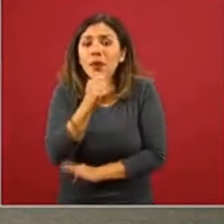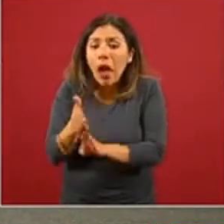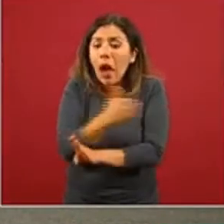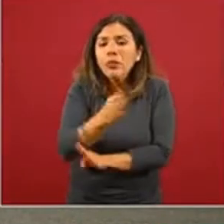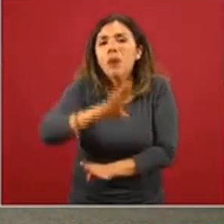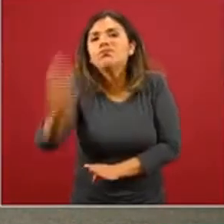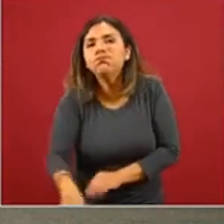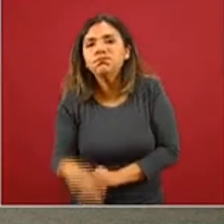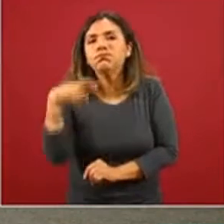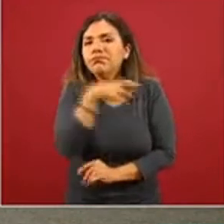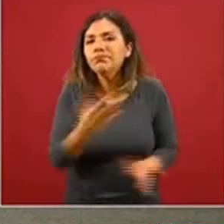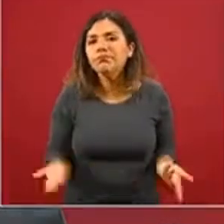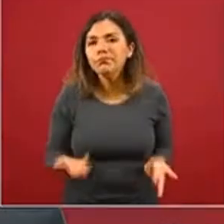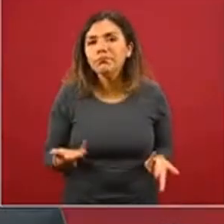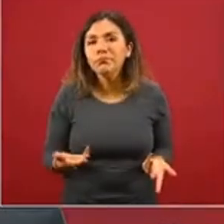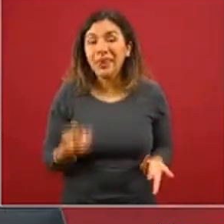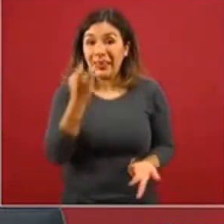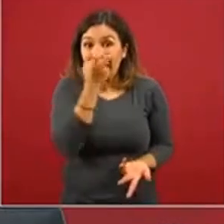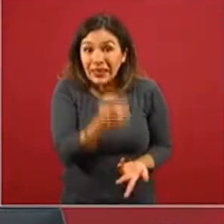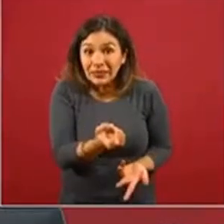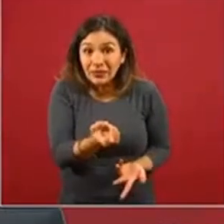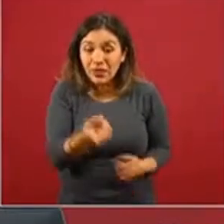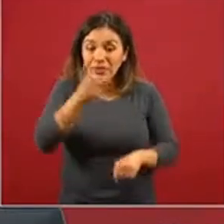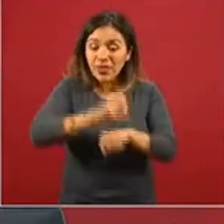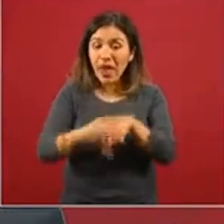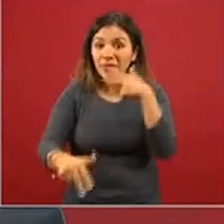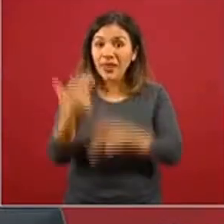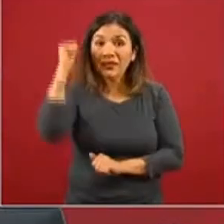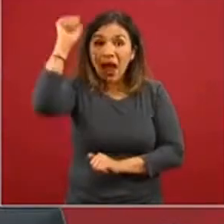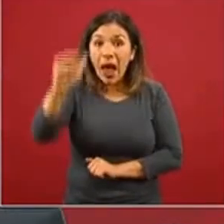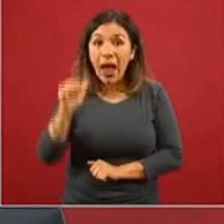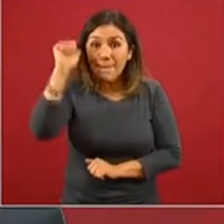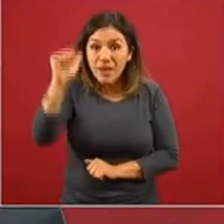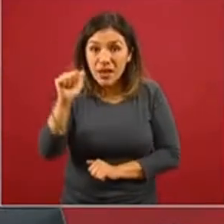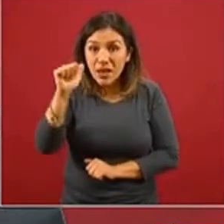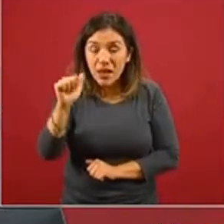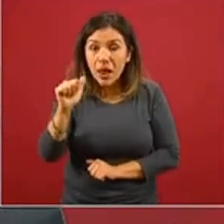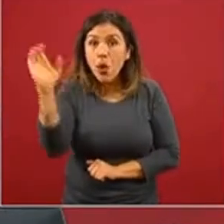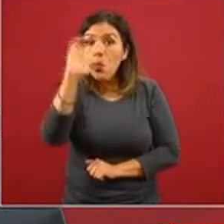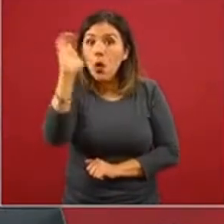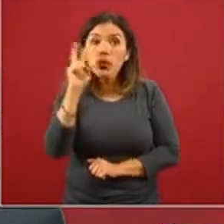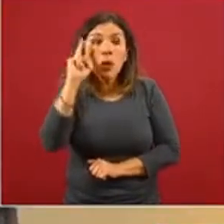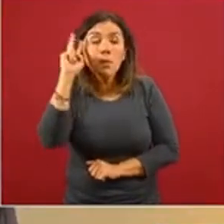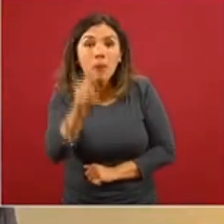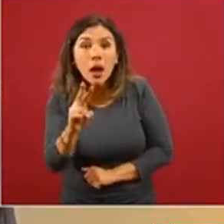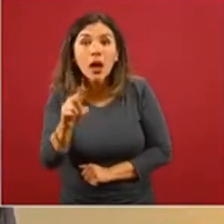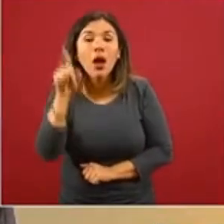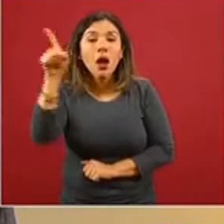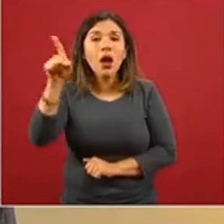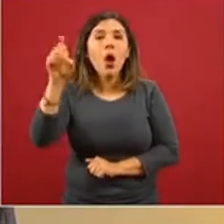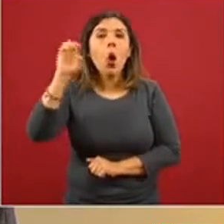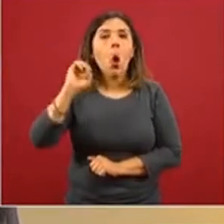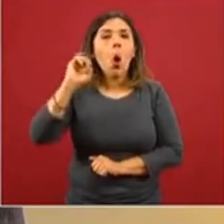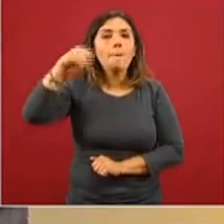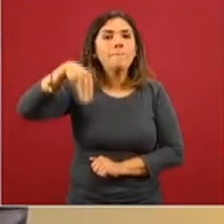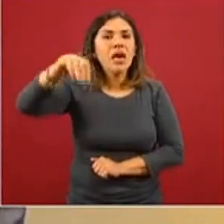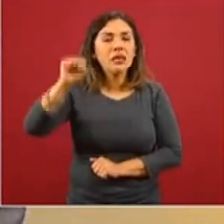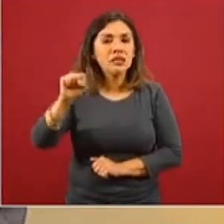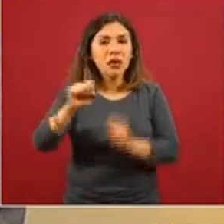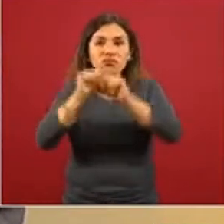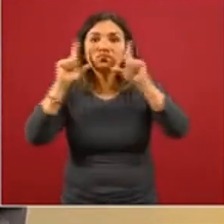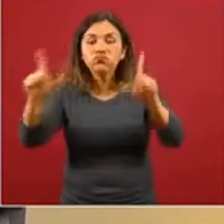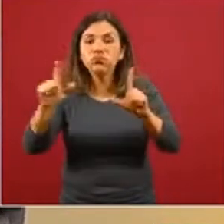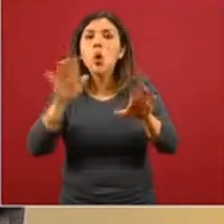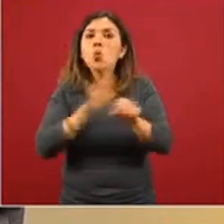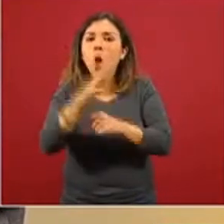antes de que mueran. Por esa razón, el 13 de abril, en cuanto salió por parte de la Organización Mundial de la Salud